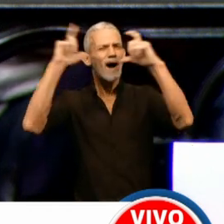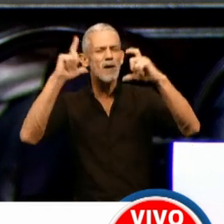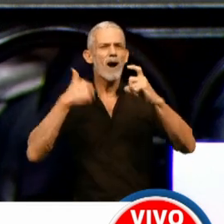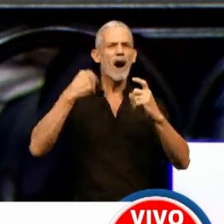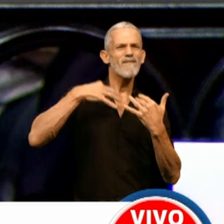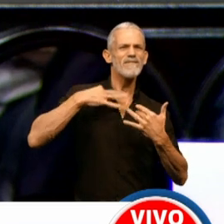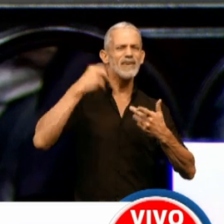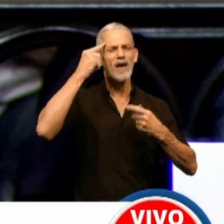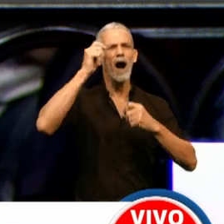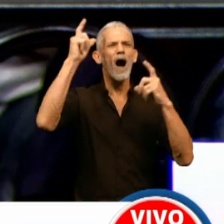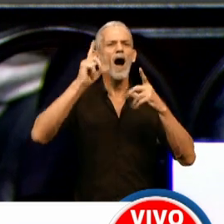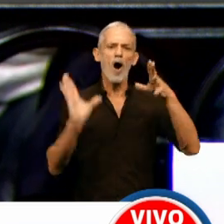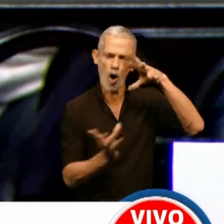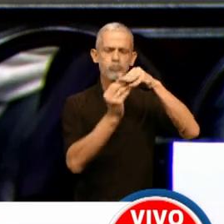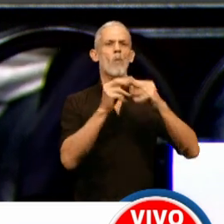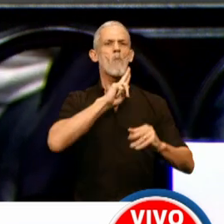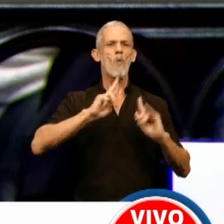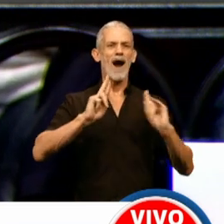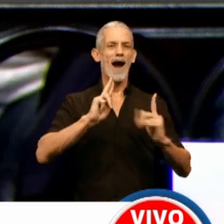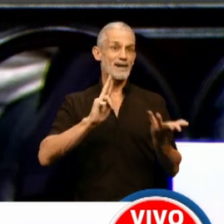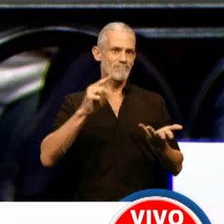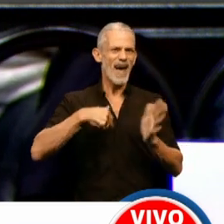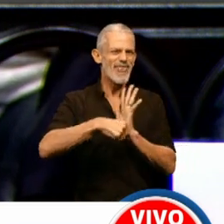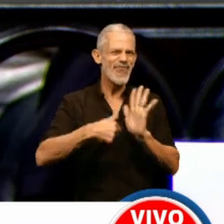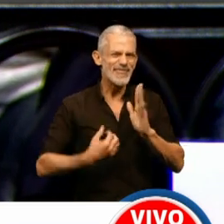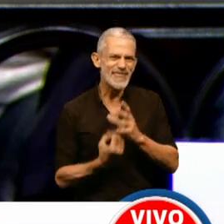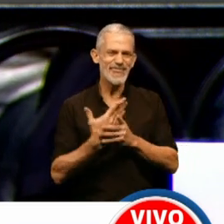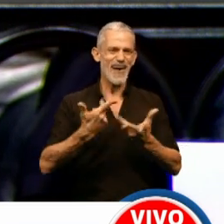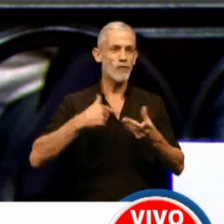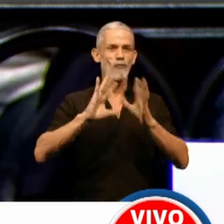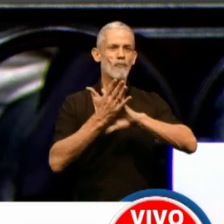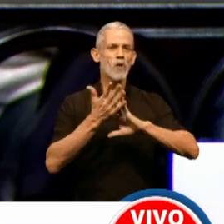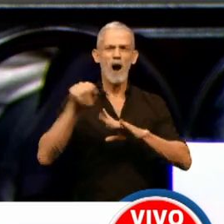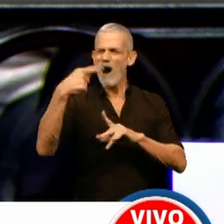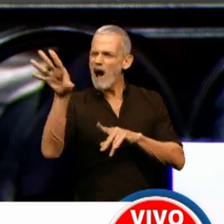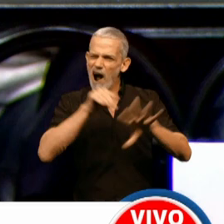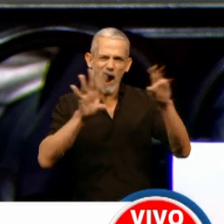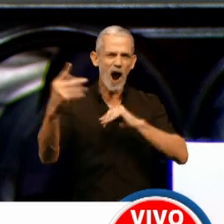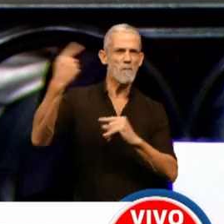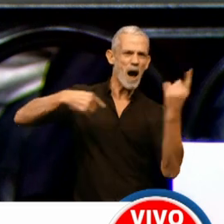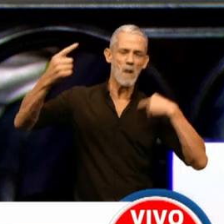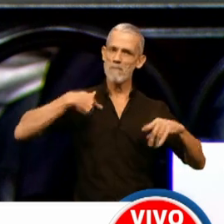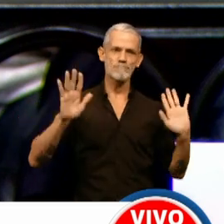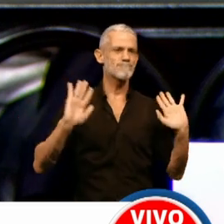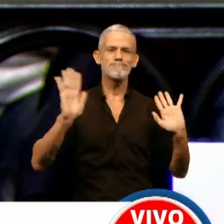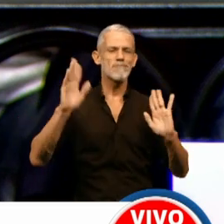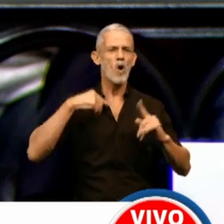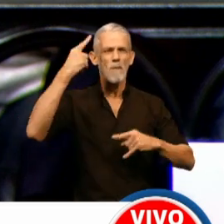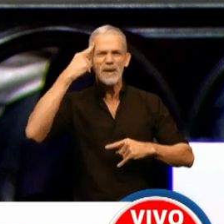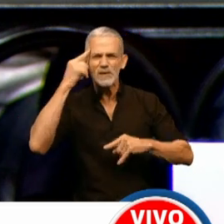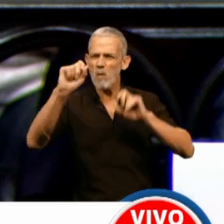planeaba la vida desde ese lugar se construye la identidad no de otros no desde las normas no desde los